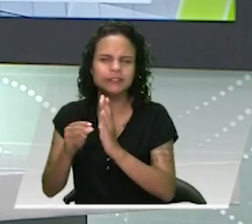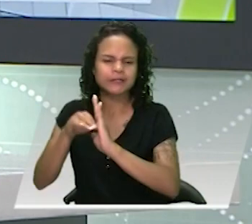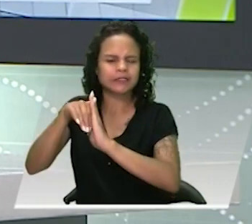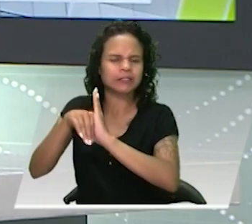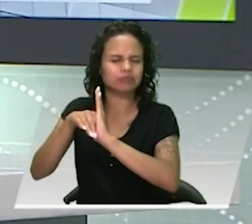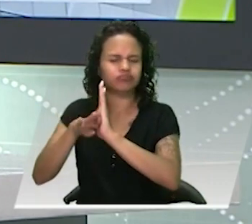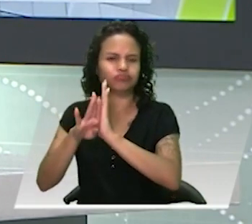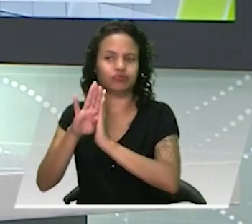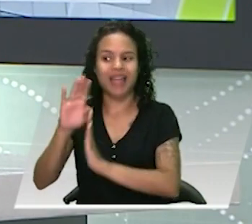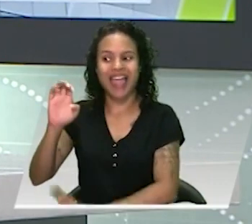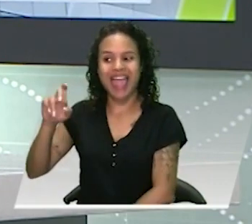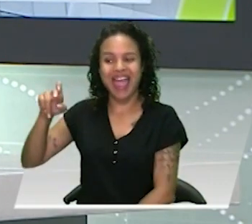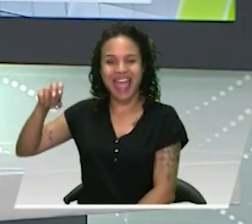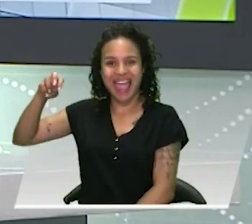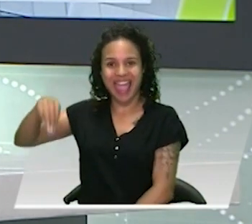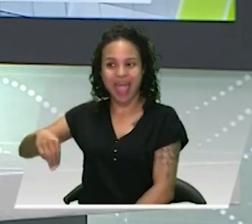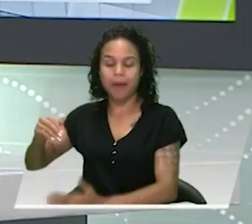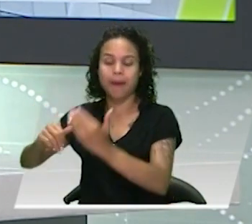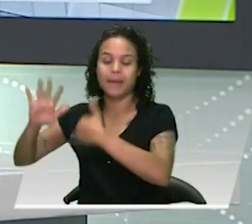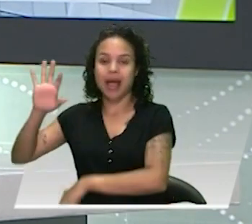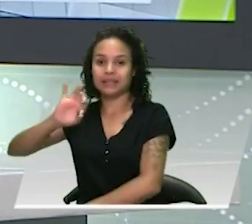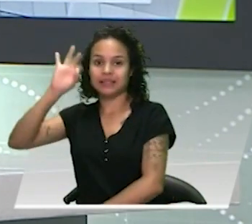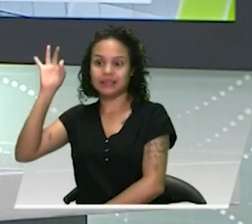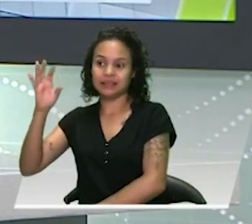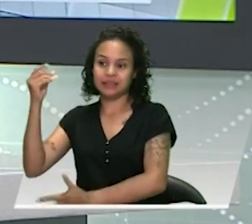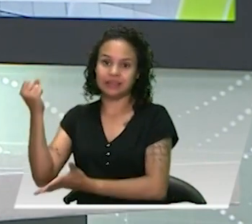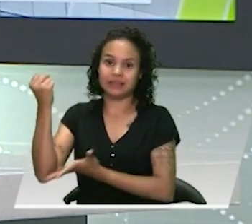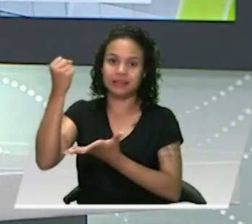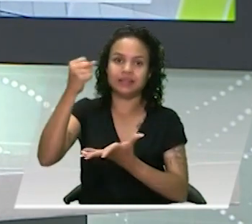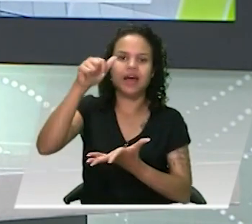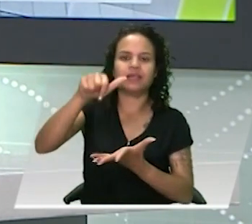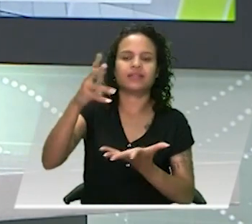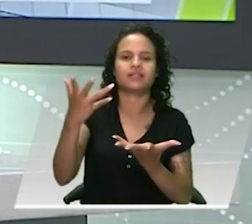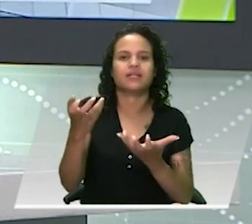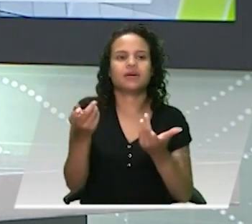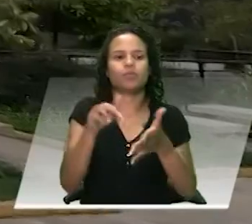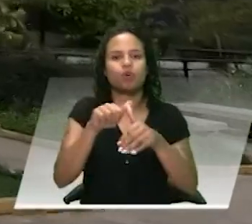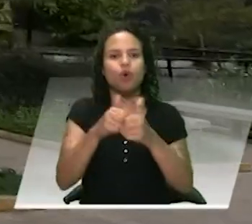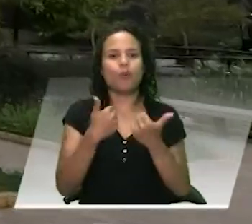mayoritario, anunció su intención de recuperar el control de la empresa de telecomunicaciones.